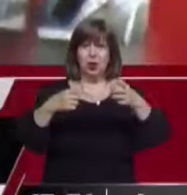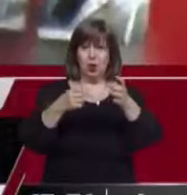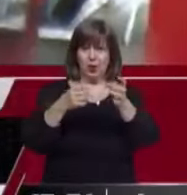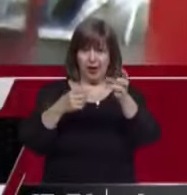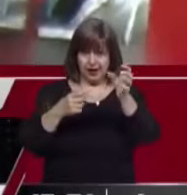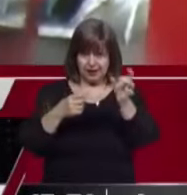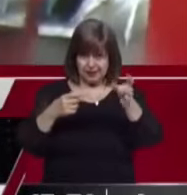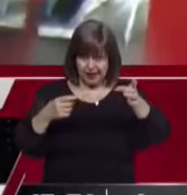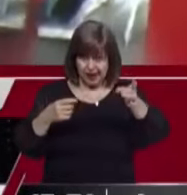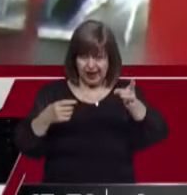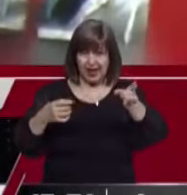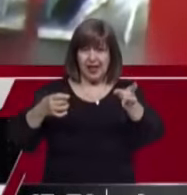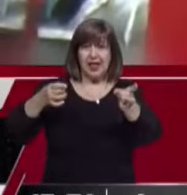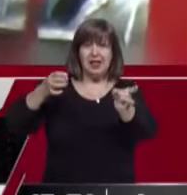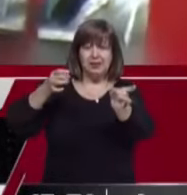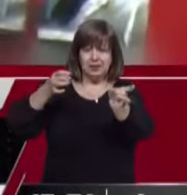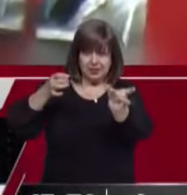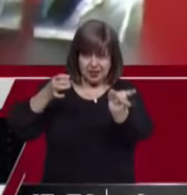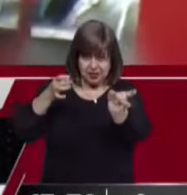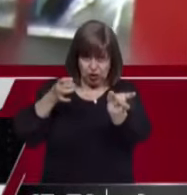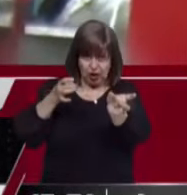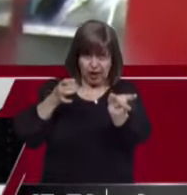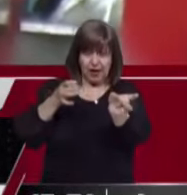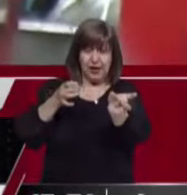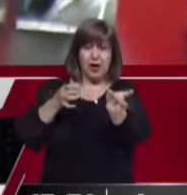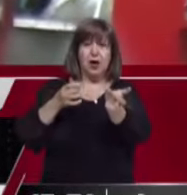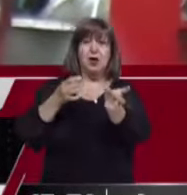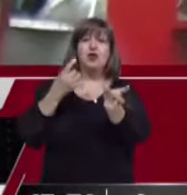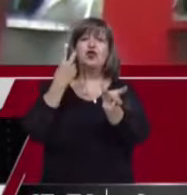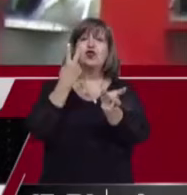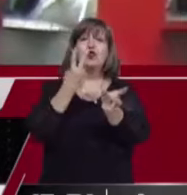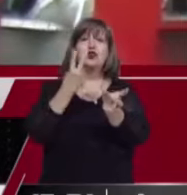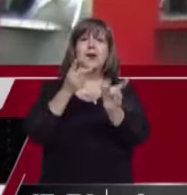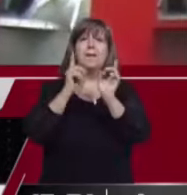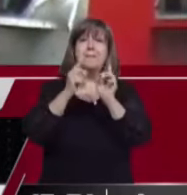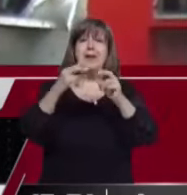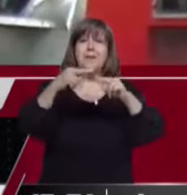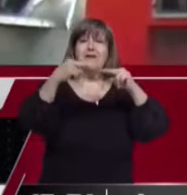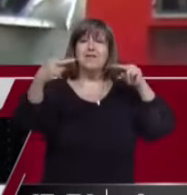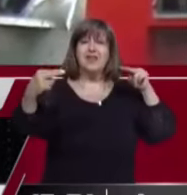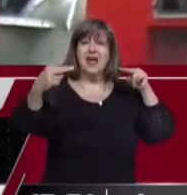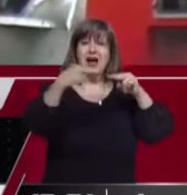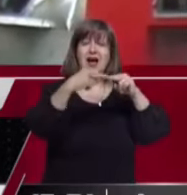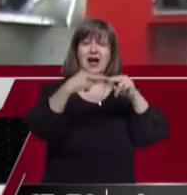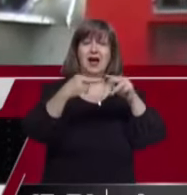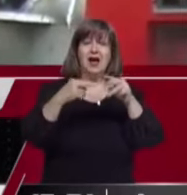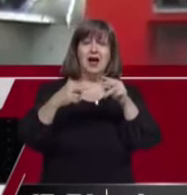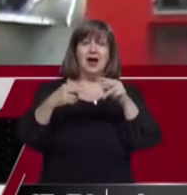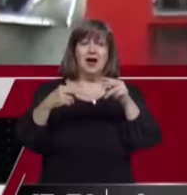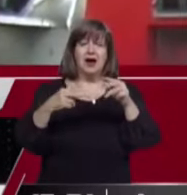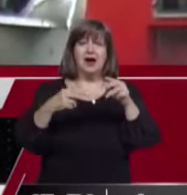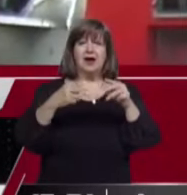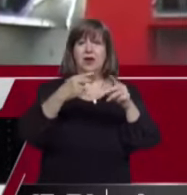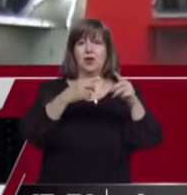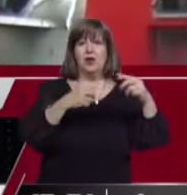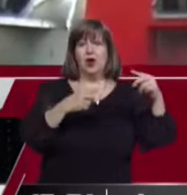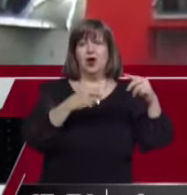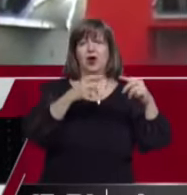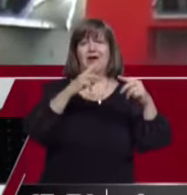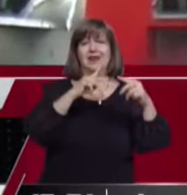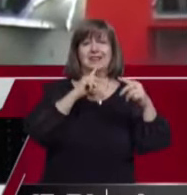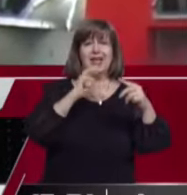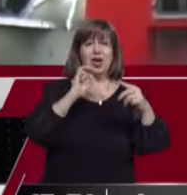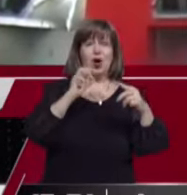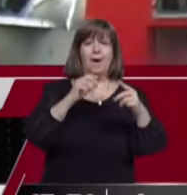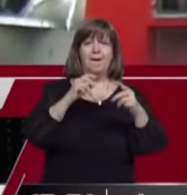otra en la misma dirección es decir iban los dos por la misma vía en dirección retiro Pilar adelante